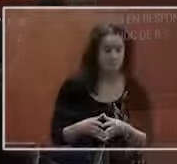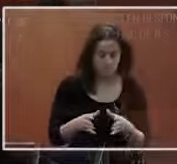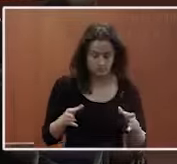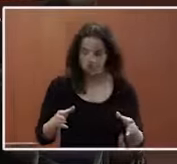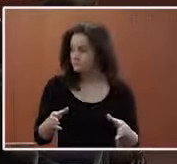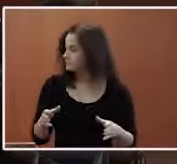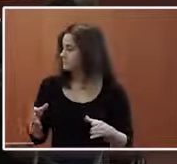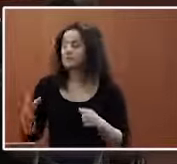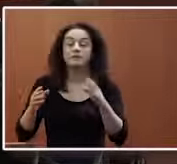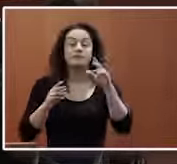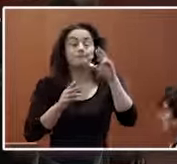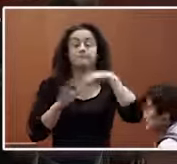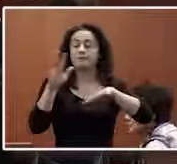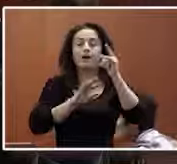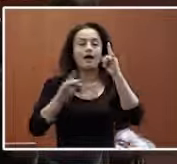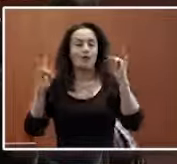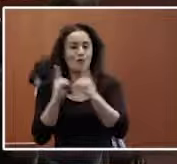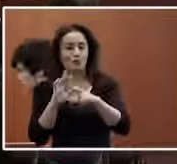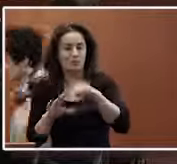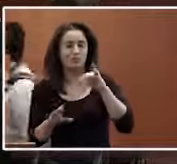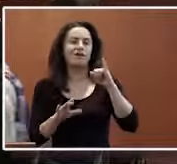es que hay una versión corta y larga no se ha habido cuál estábamos poniendo